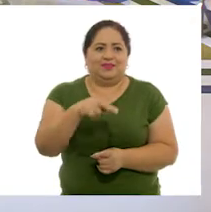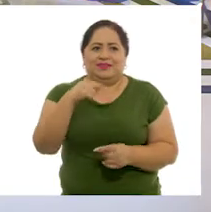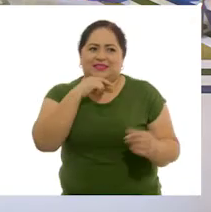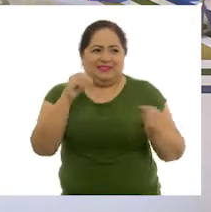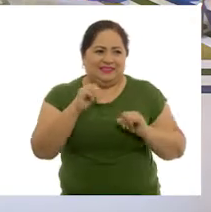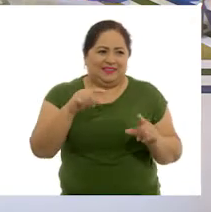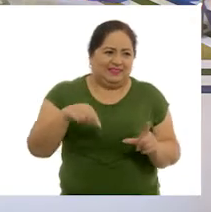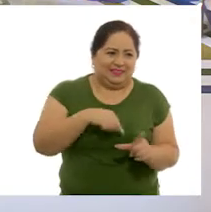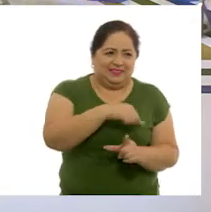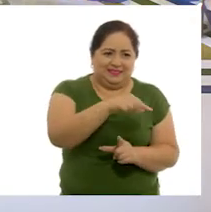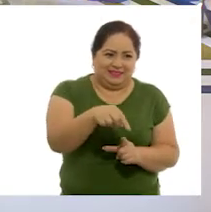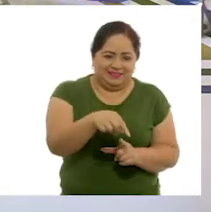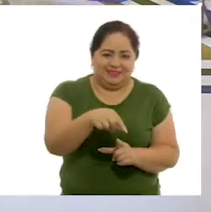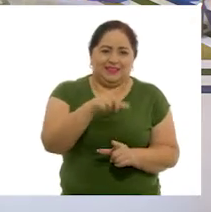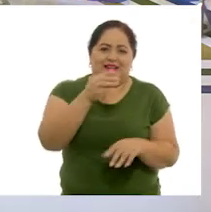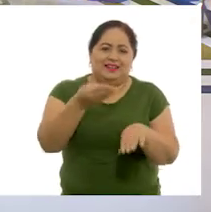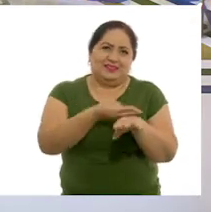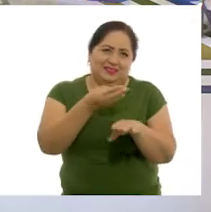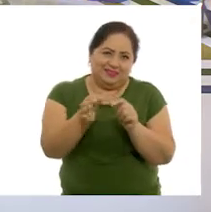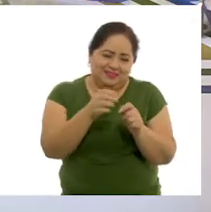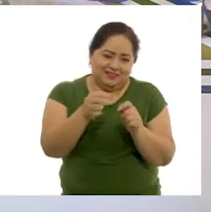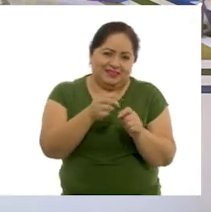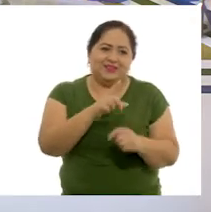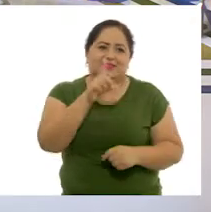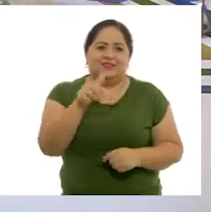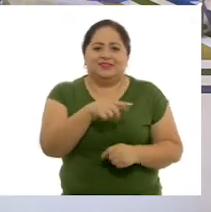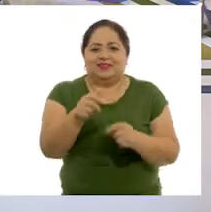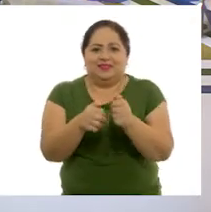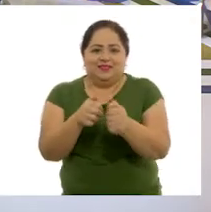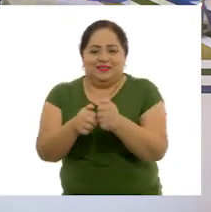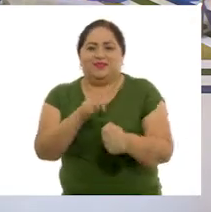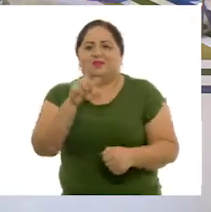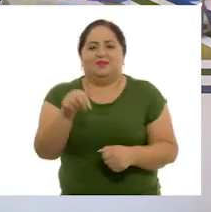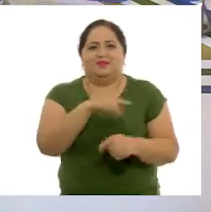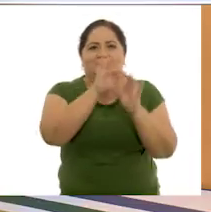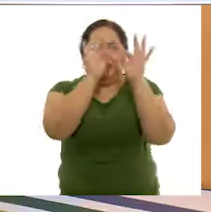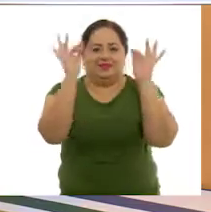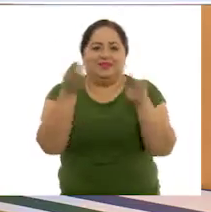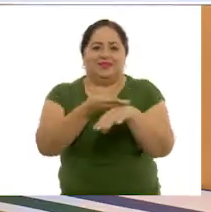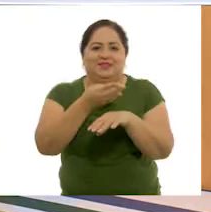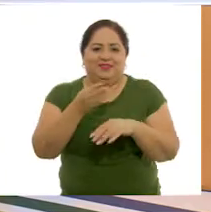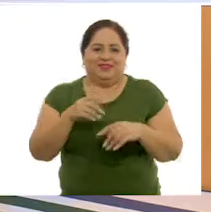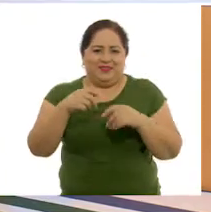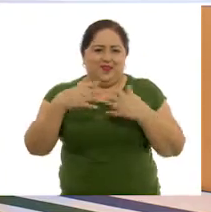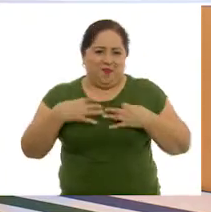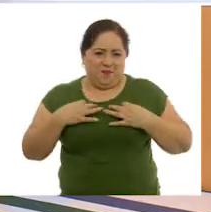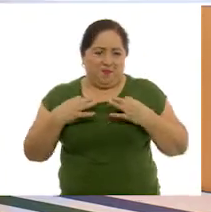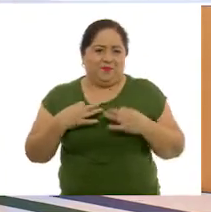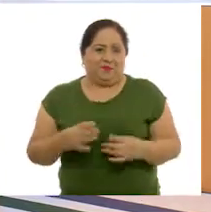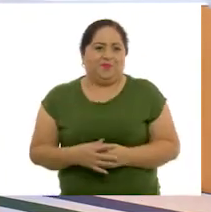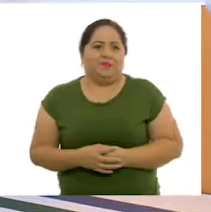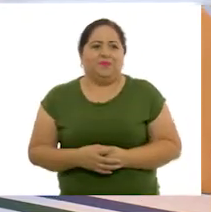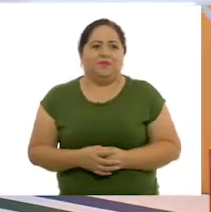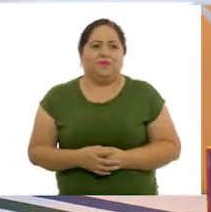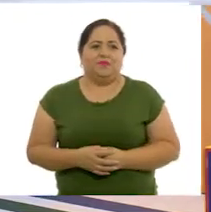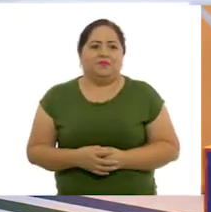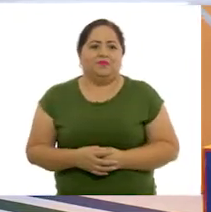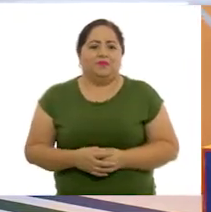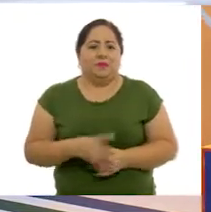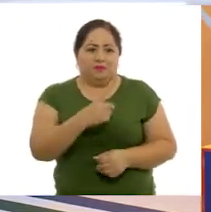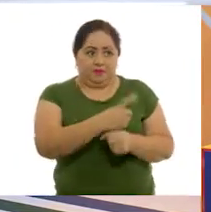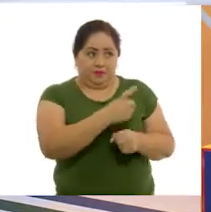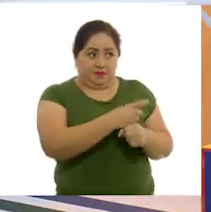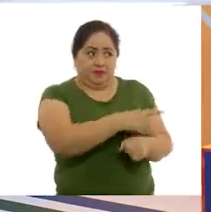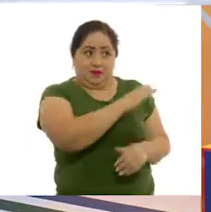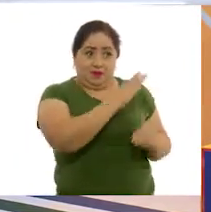la tarea. Después calcetín, a chatear y a colgar la ropa. ¿De acuerdo? Entonces, empezamos con la tuya